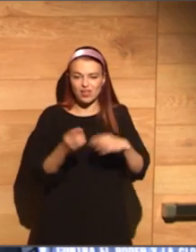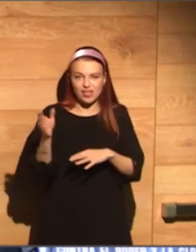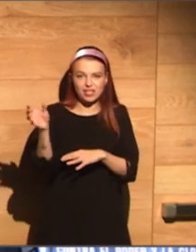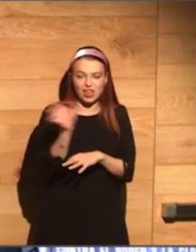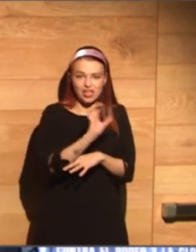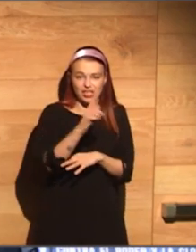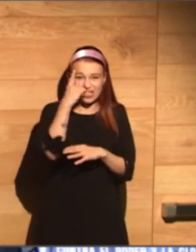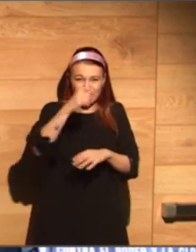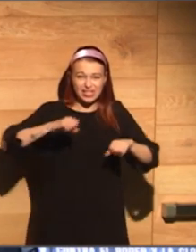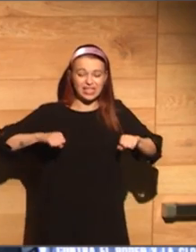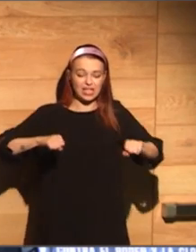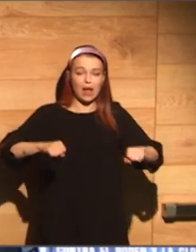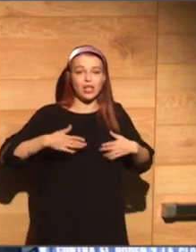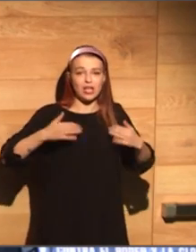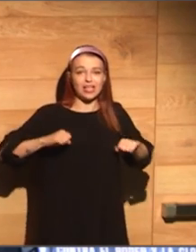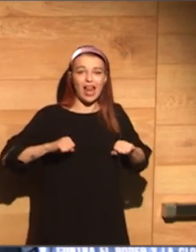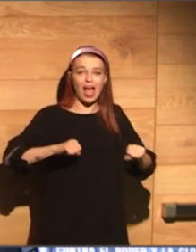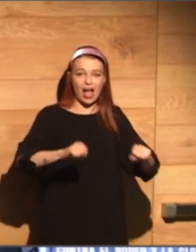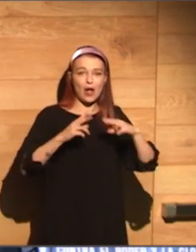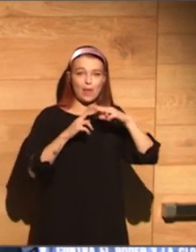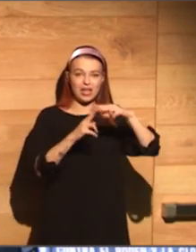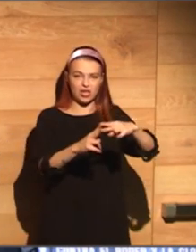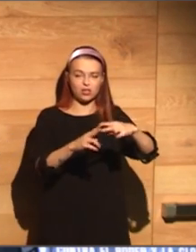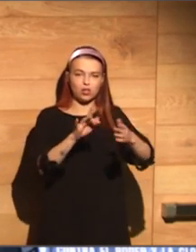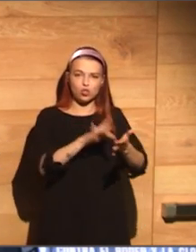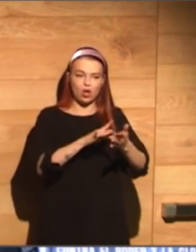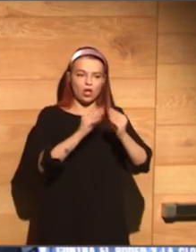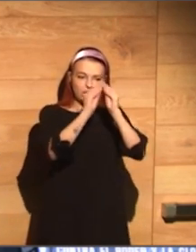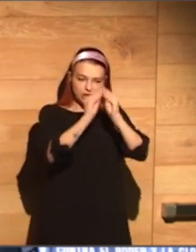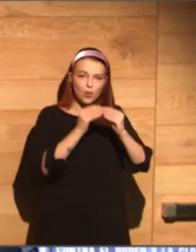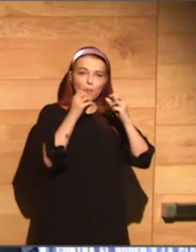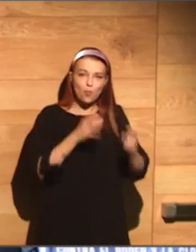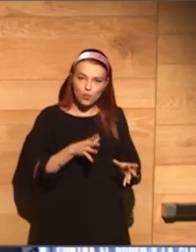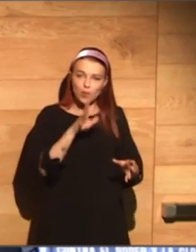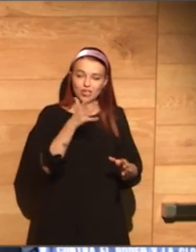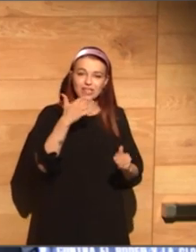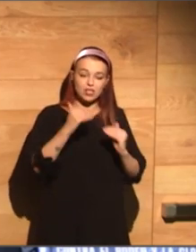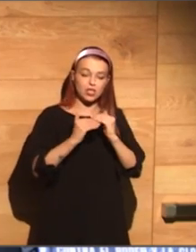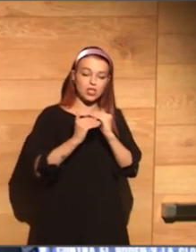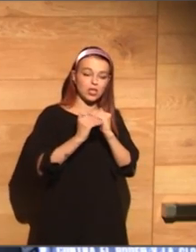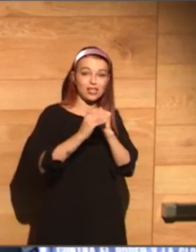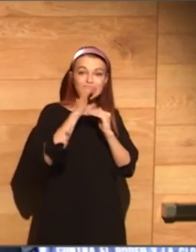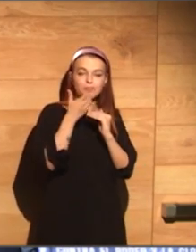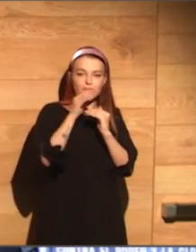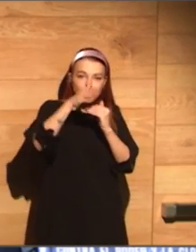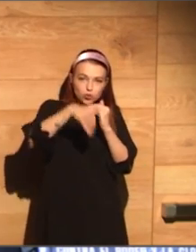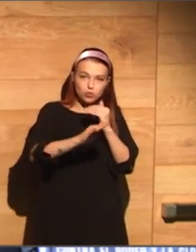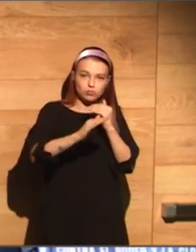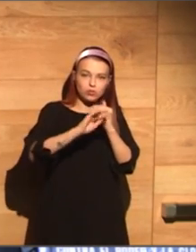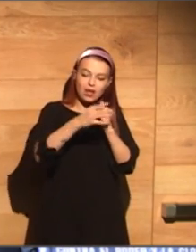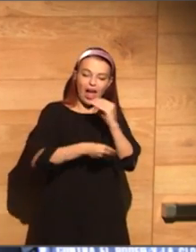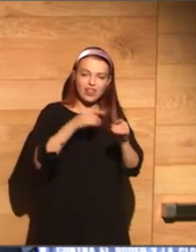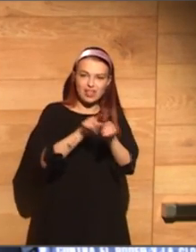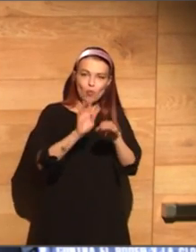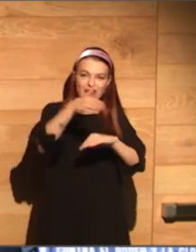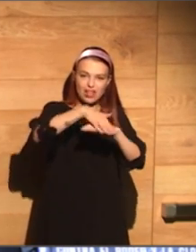se nivelan absolutamente. Hay mini tacos que hacen con un nivel constante que no, y además no se pueden notar los empalmes,